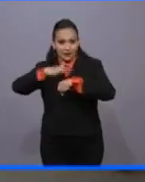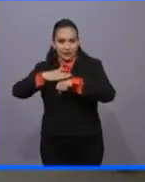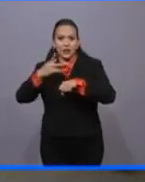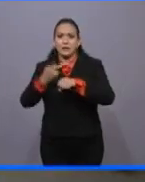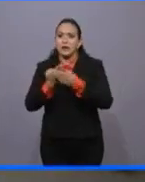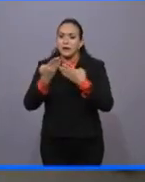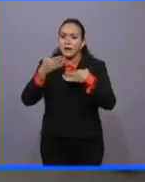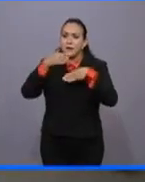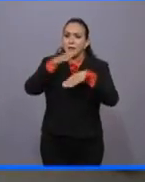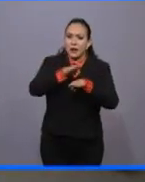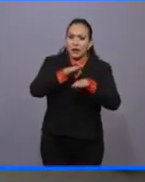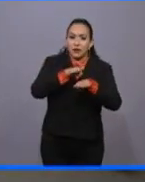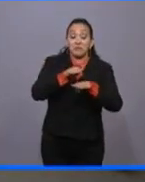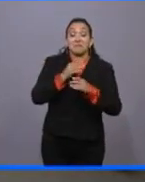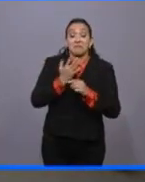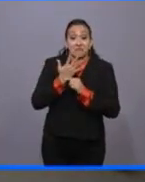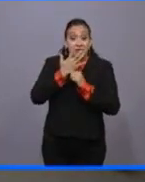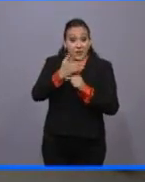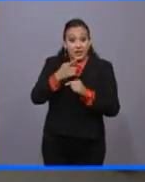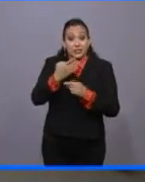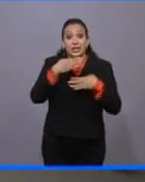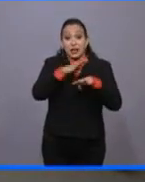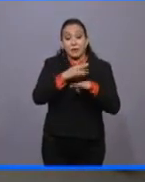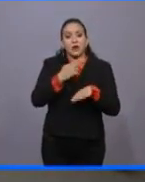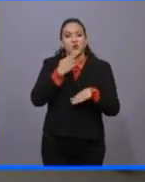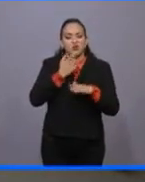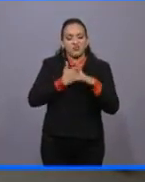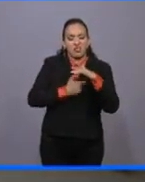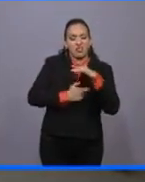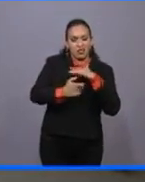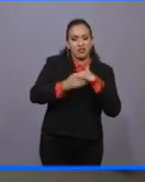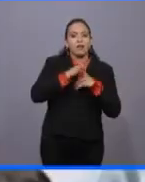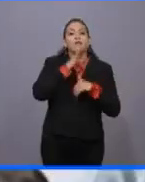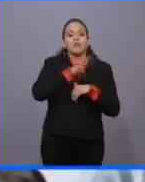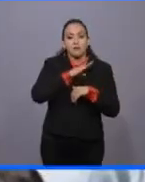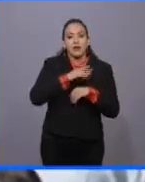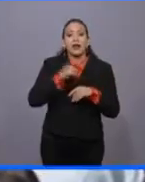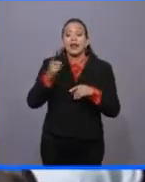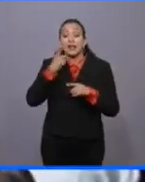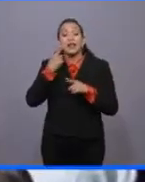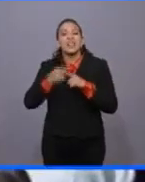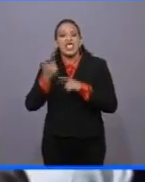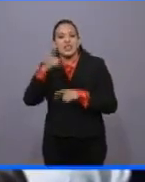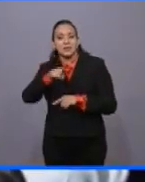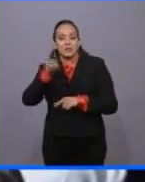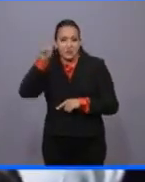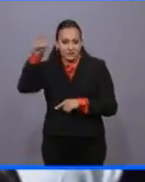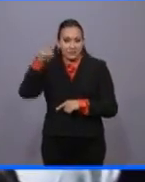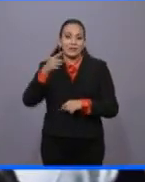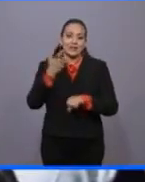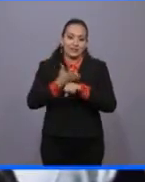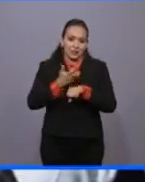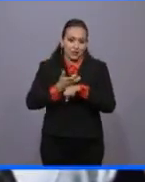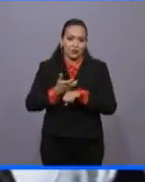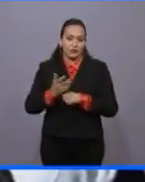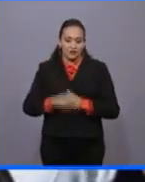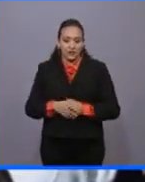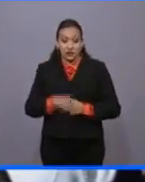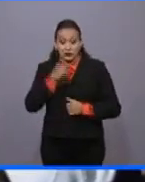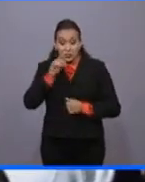los bancos acusados de presunto lavado de dinero por el Departamento del Tesoro de Estados Unidos en junio